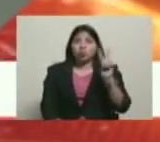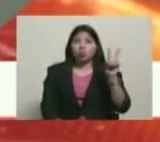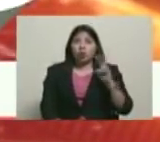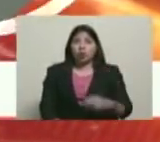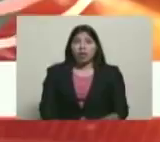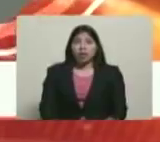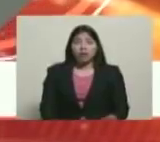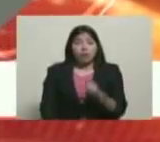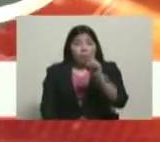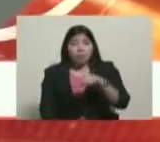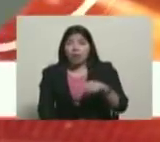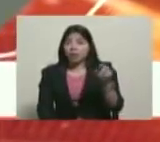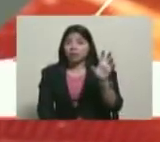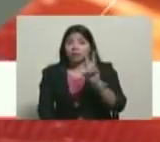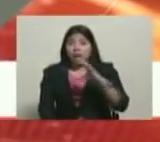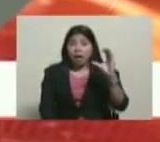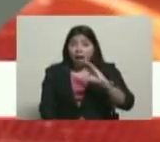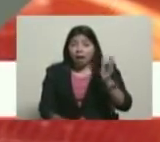incluido Caracas,